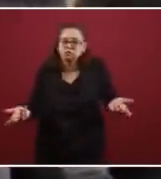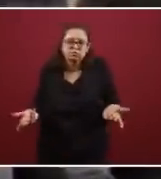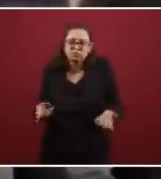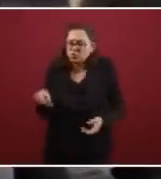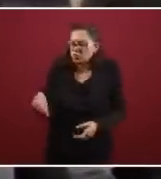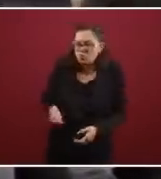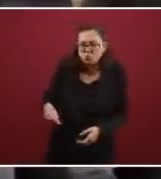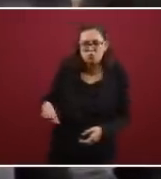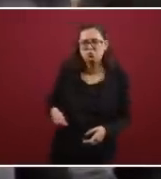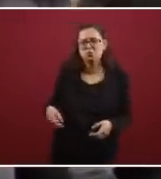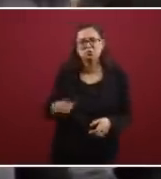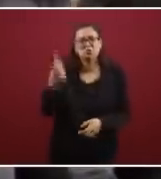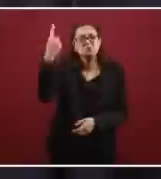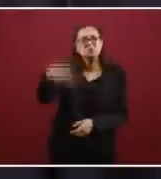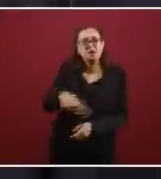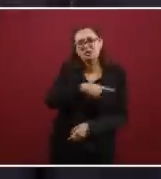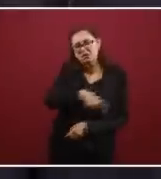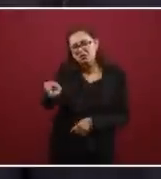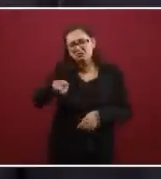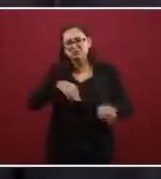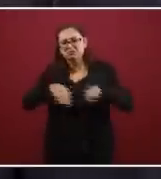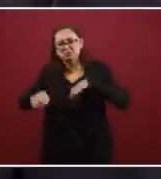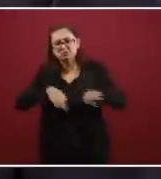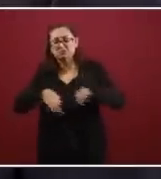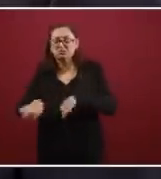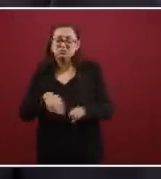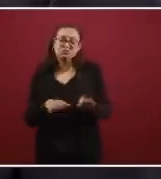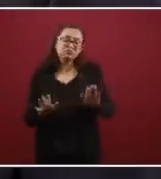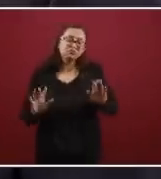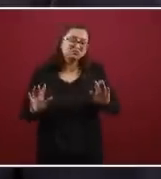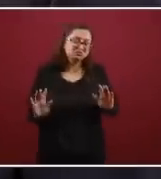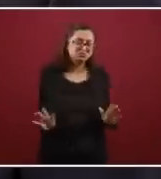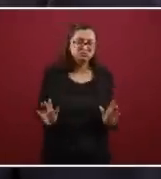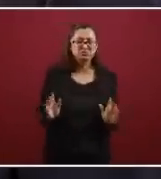Ellos van a hacer su trabajo,